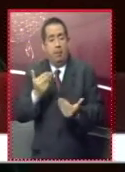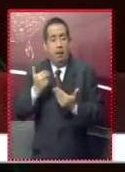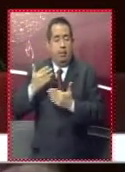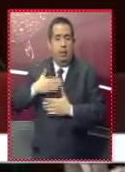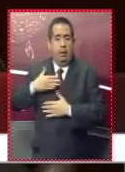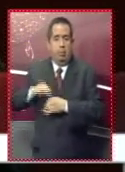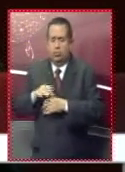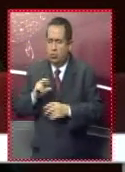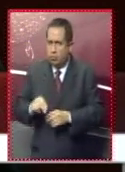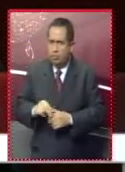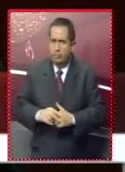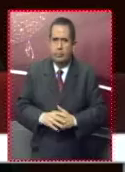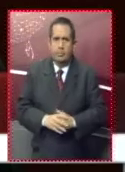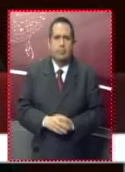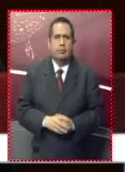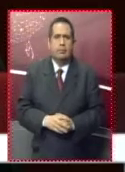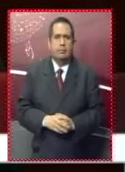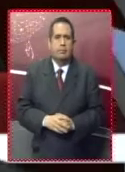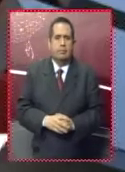clientelar.